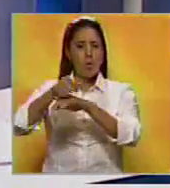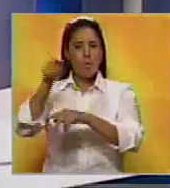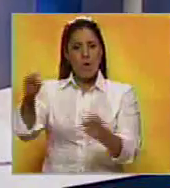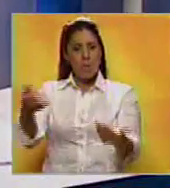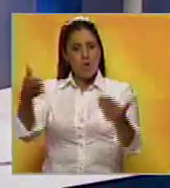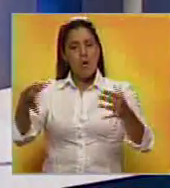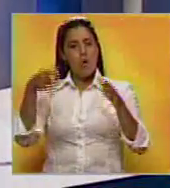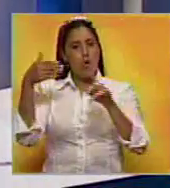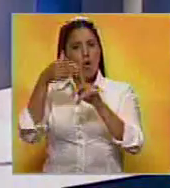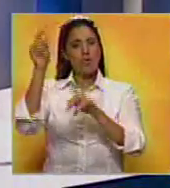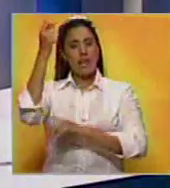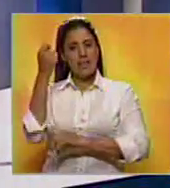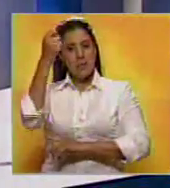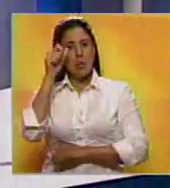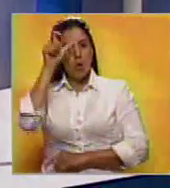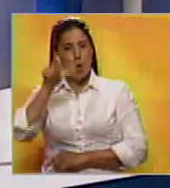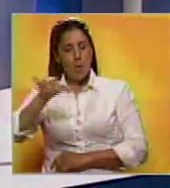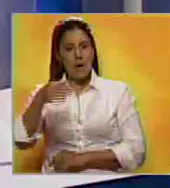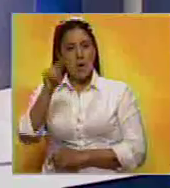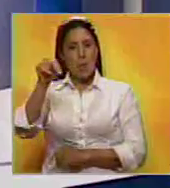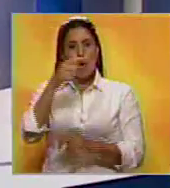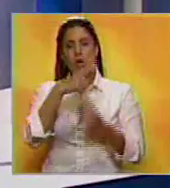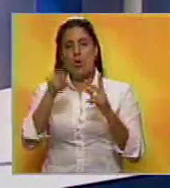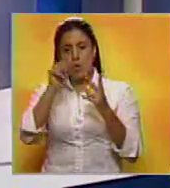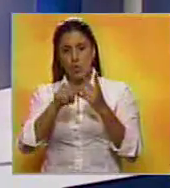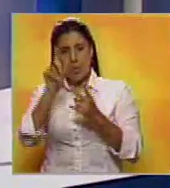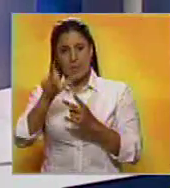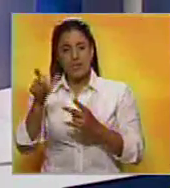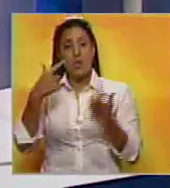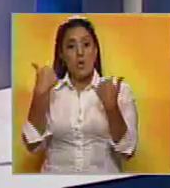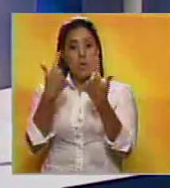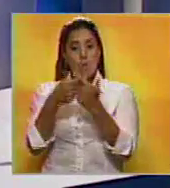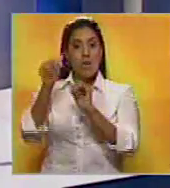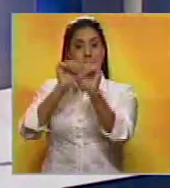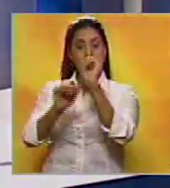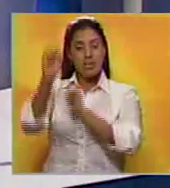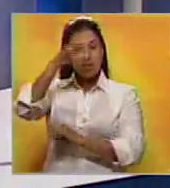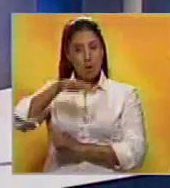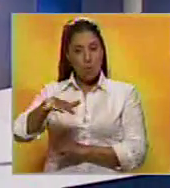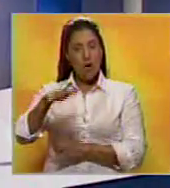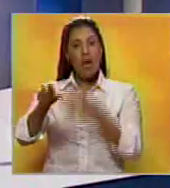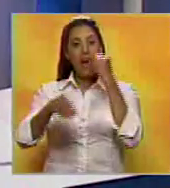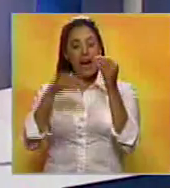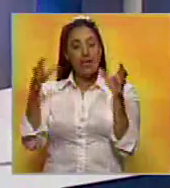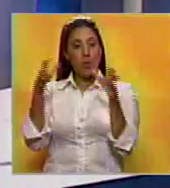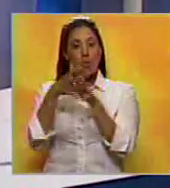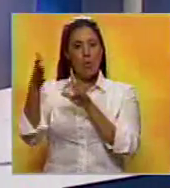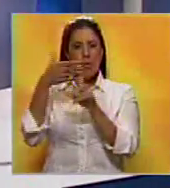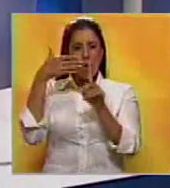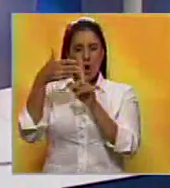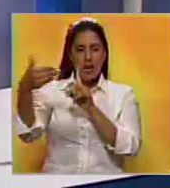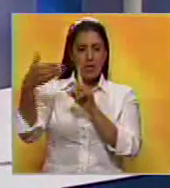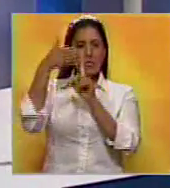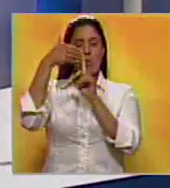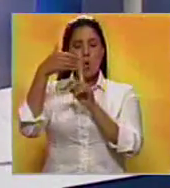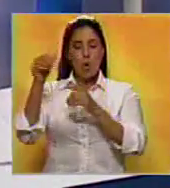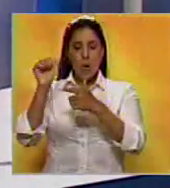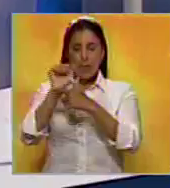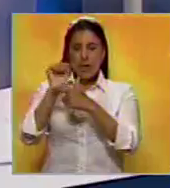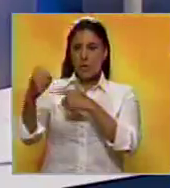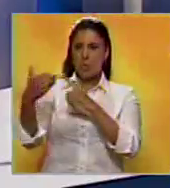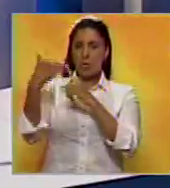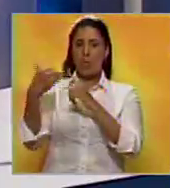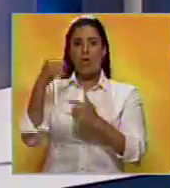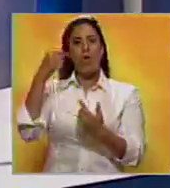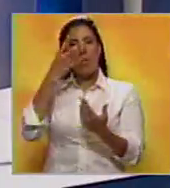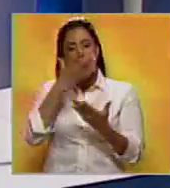agresiones contra los diputados Juan Requesens y José Brito en la sede de la Defensoría del Pueblo generada por grupos violentos del oficialismo.